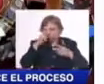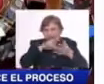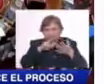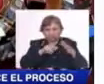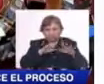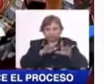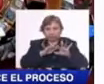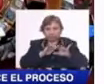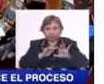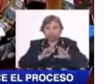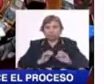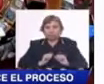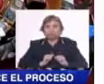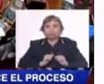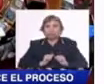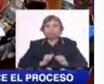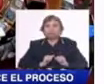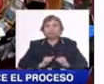computadoras. Los señores